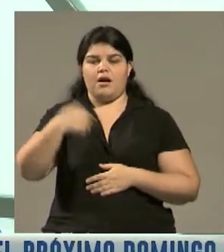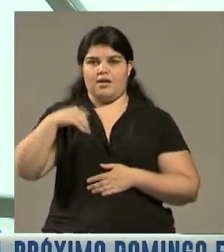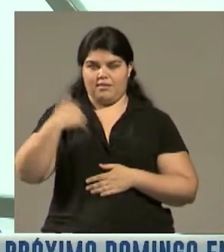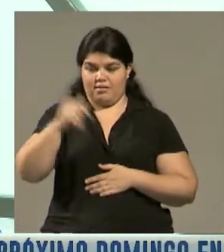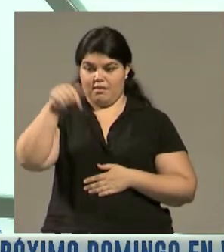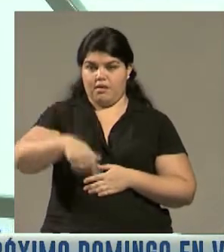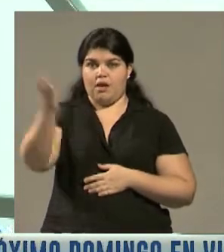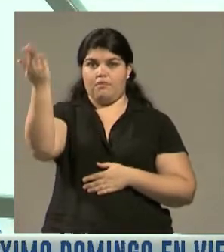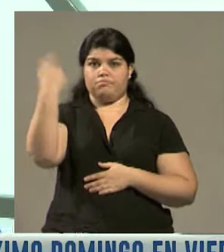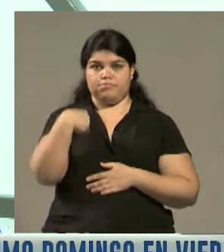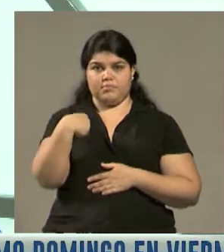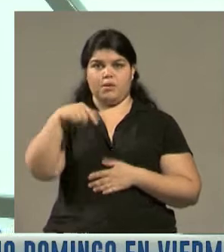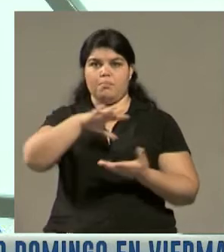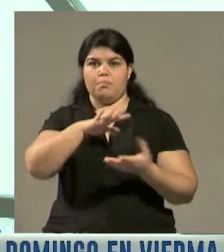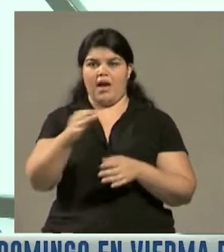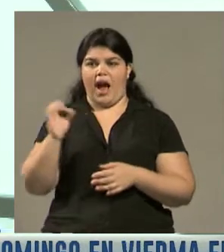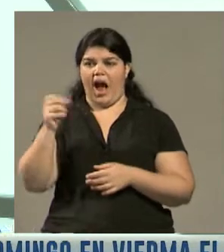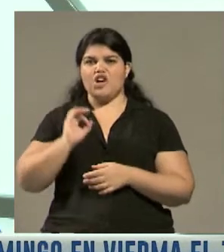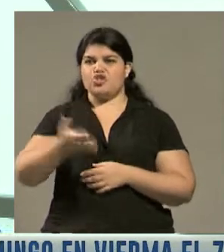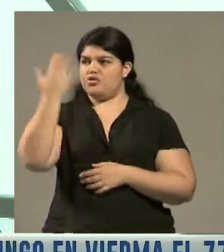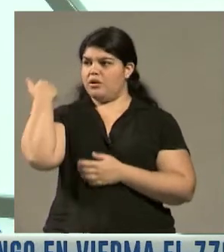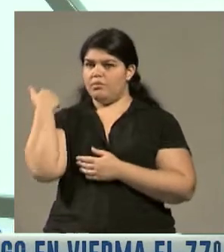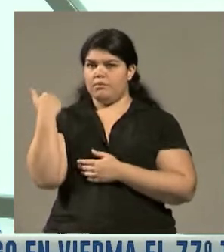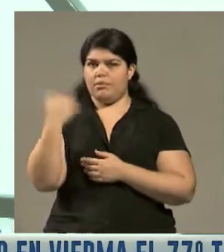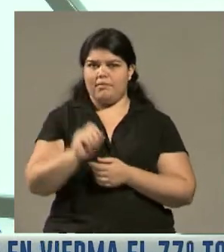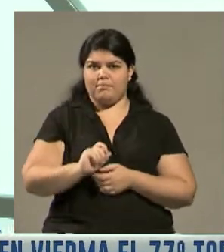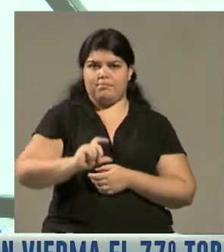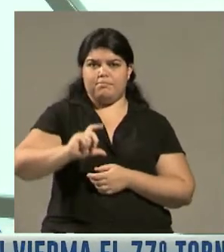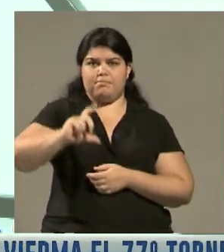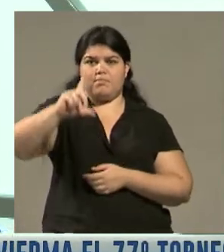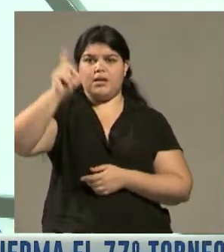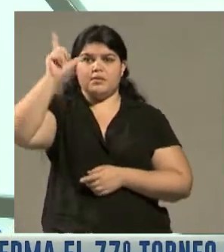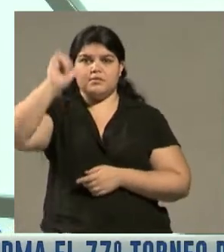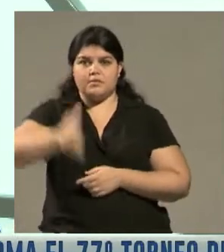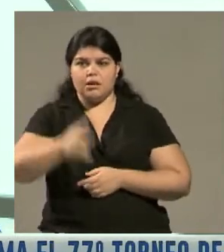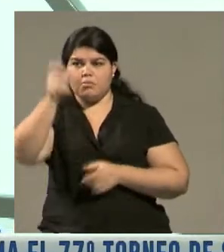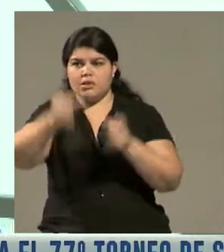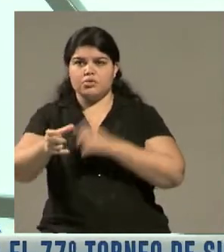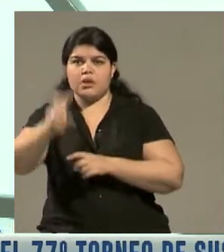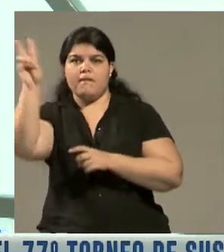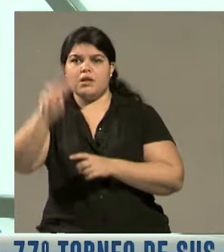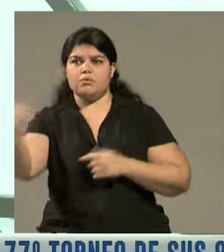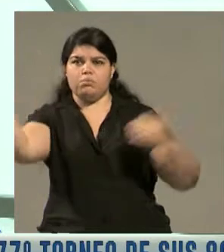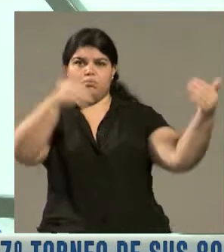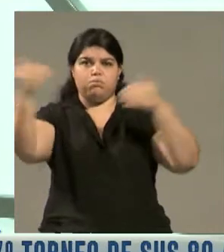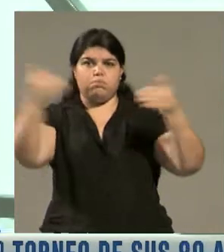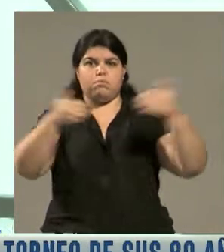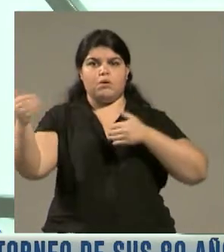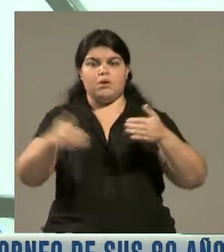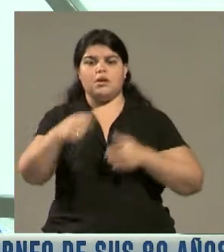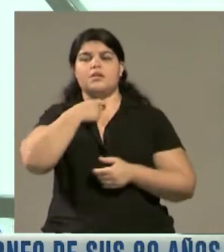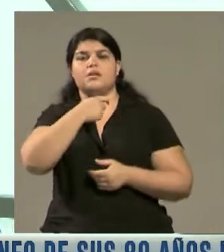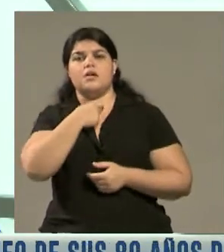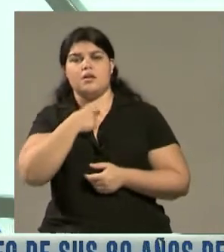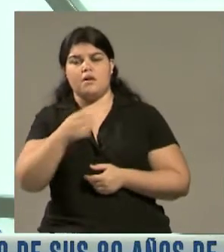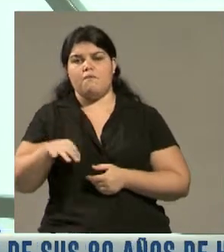de 5 años, de esta parte a 5 años para atrás, la cifra de venezolanos que han llegado buscando una mejor calidad de vida,